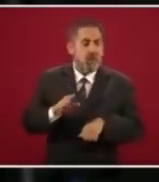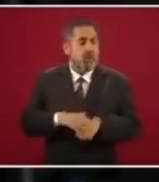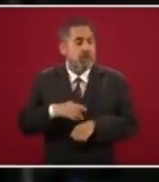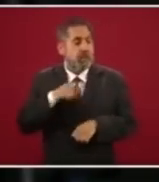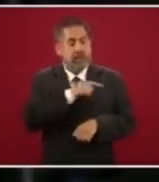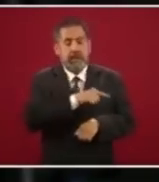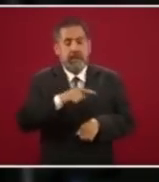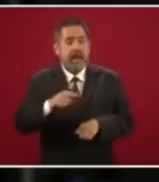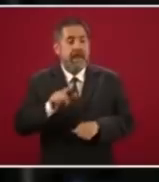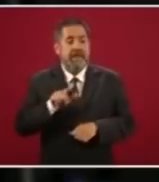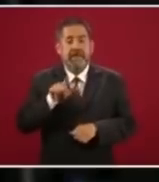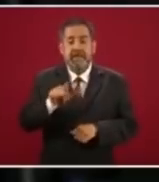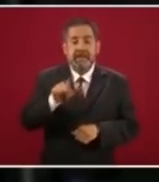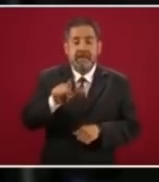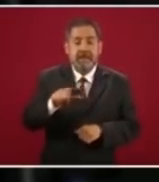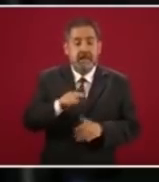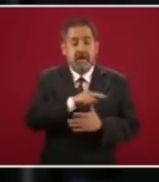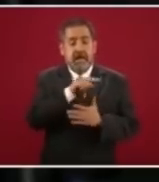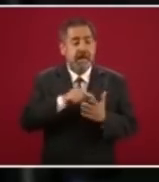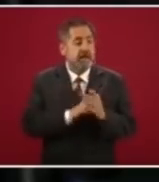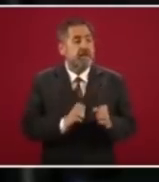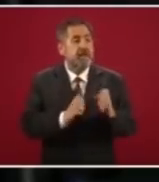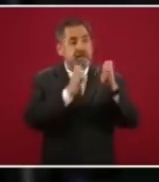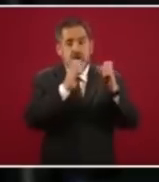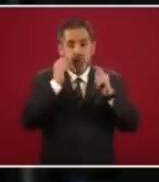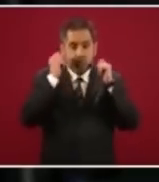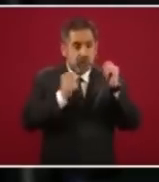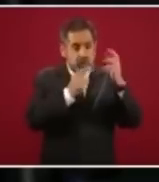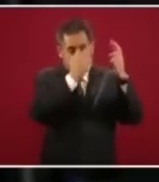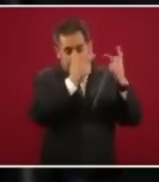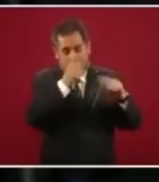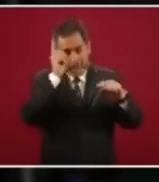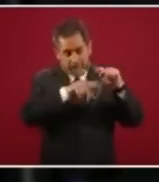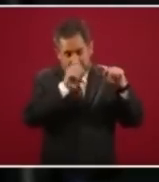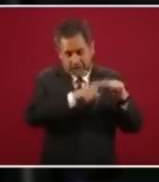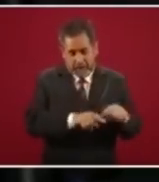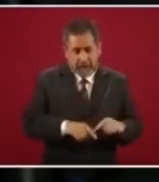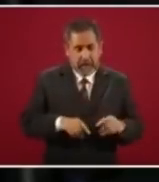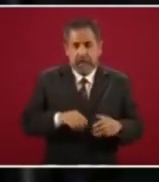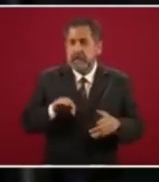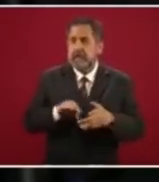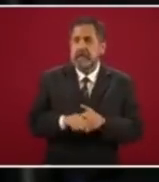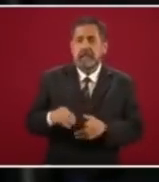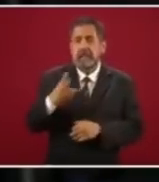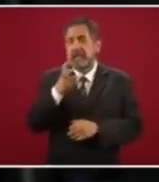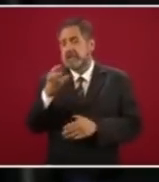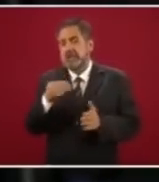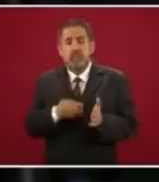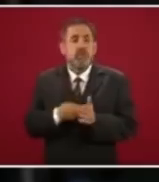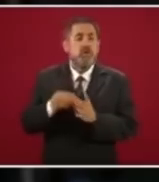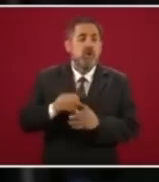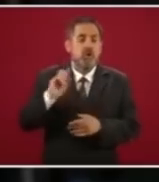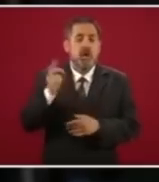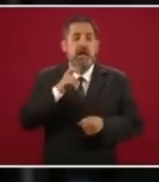demolieron 17 inmuebles turísticos con un valor cercano a los 300 millones de dólares en Tulum, Quintana